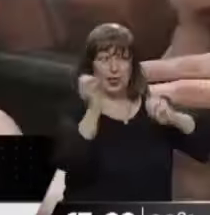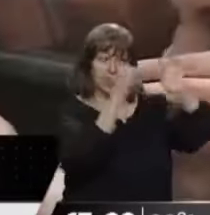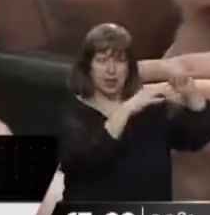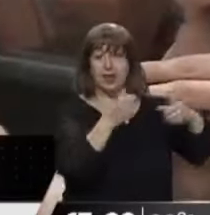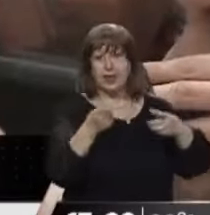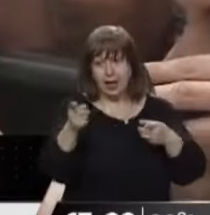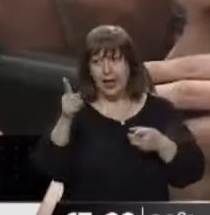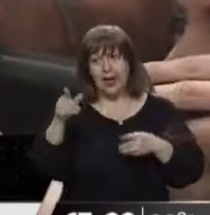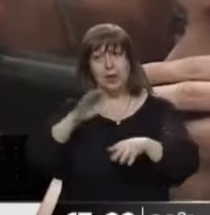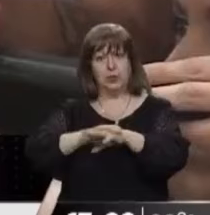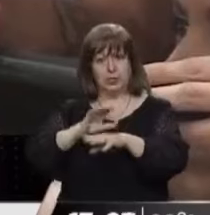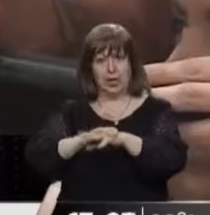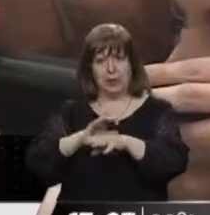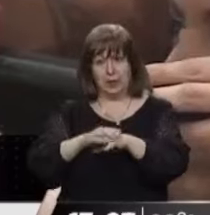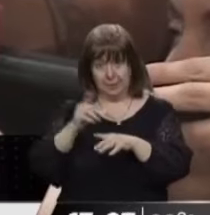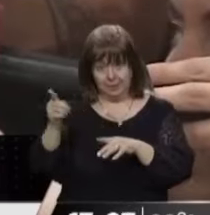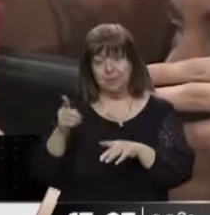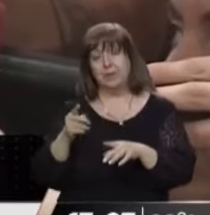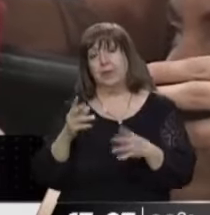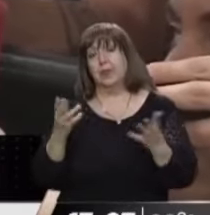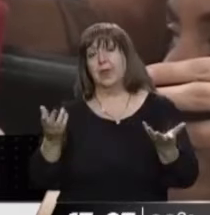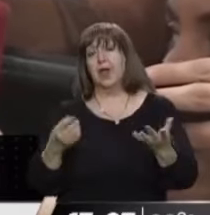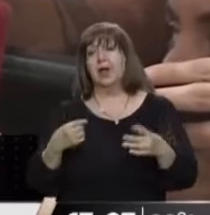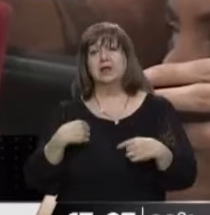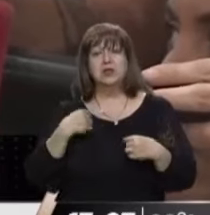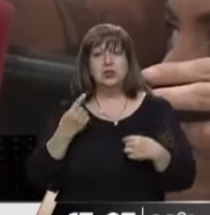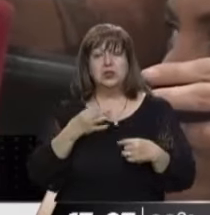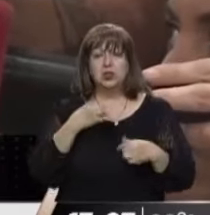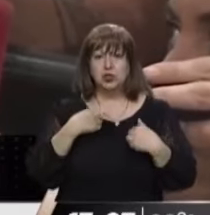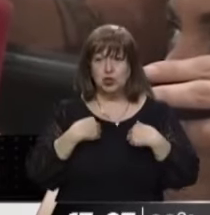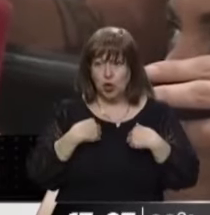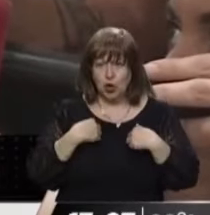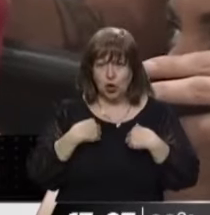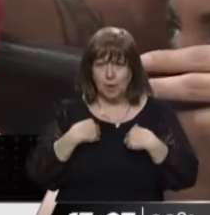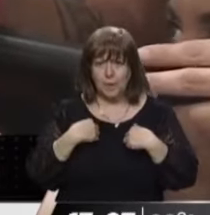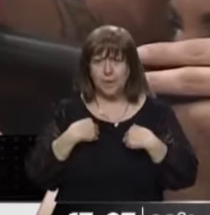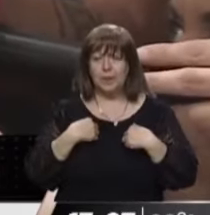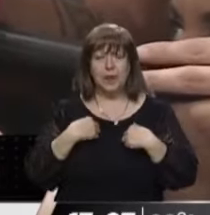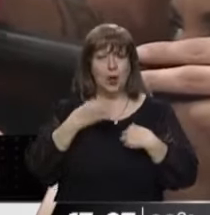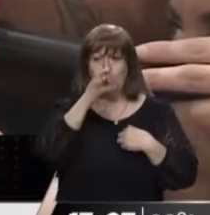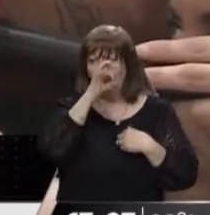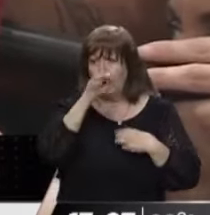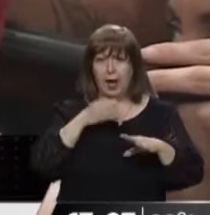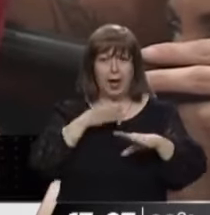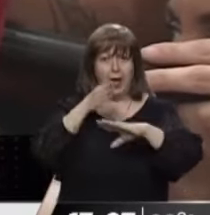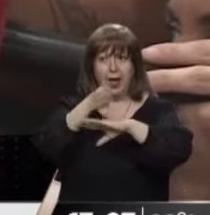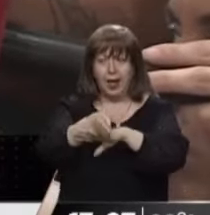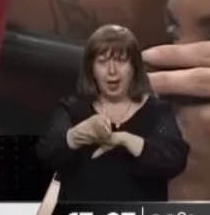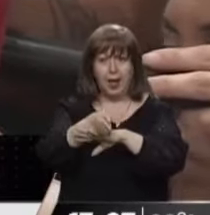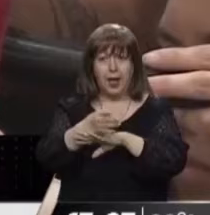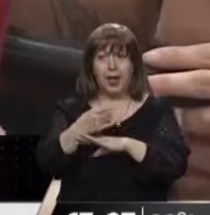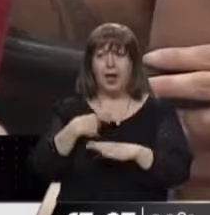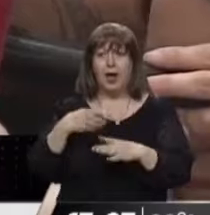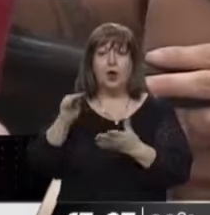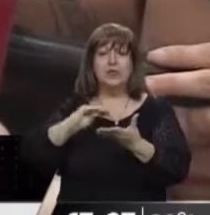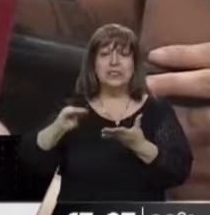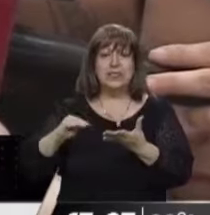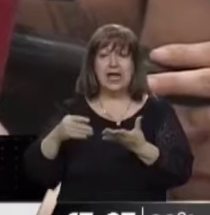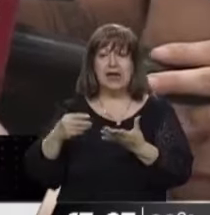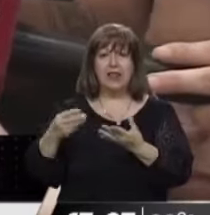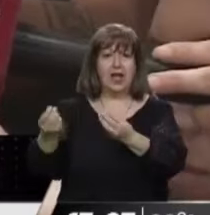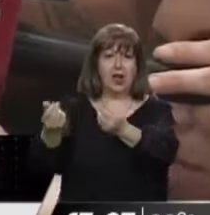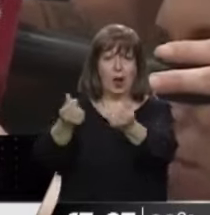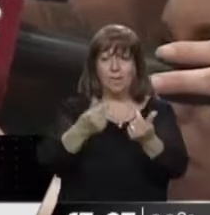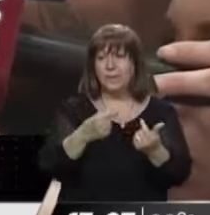resentir. Acá en el municipio durante estos 8 años nadie te va a decir que yo me he metido en una oficina de compras, que yo he visitado en el caso de